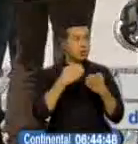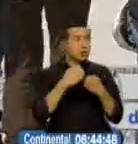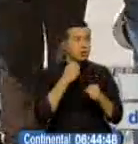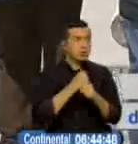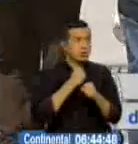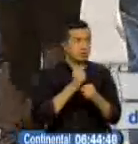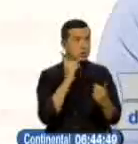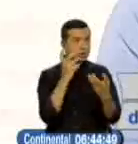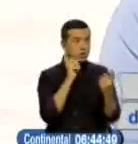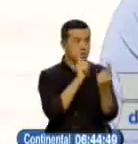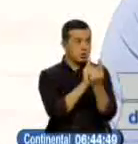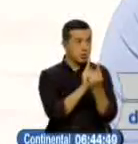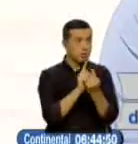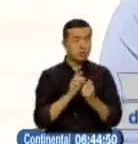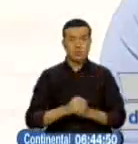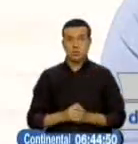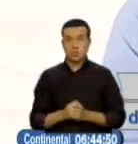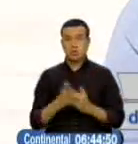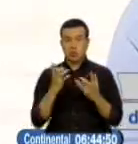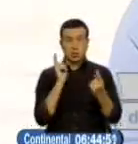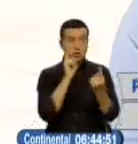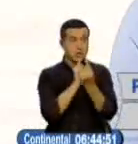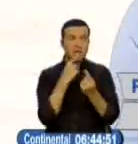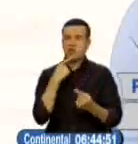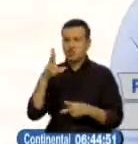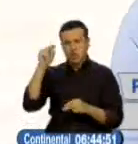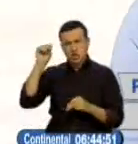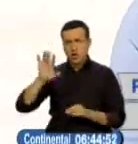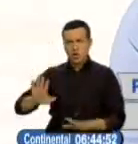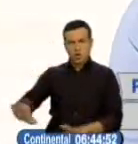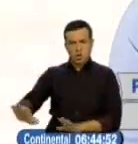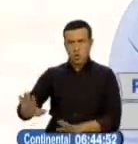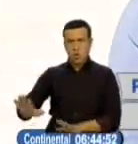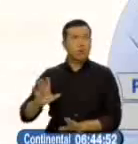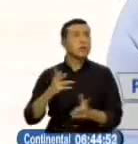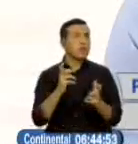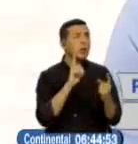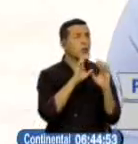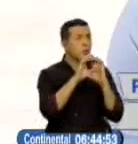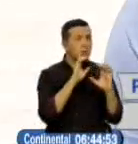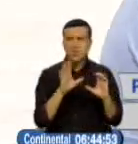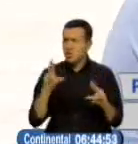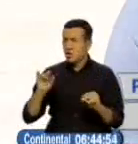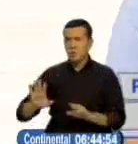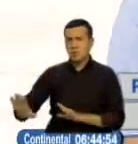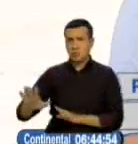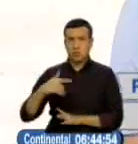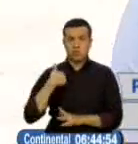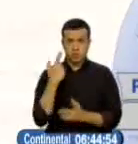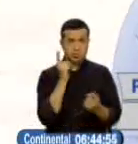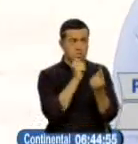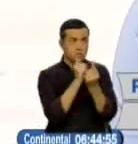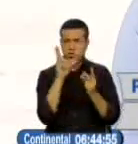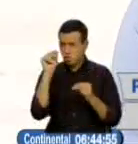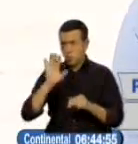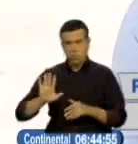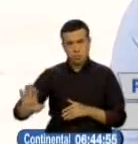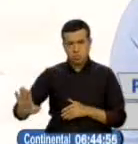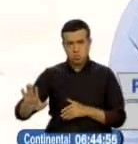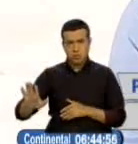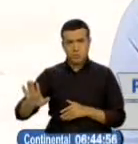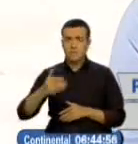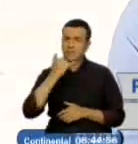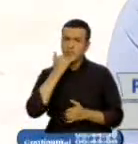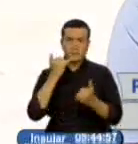permitió acercarse. Nos evitan de cualquier manera entablar contacto y yo quise hablar ahorita con el alcalde, no me dejaron y eso no